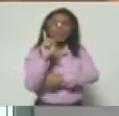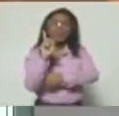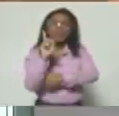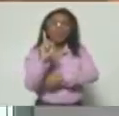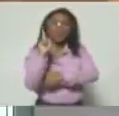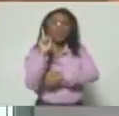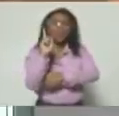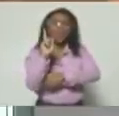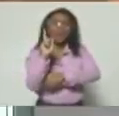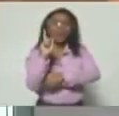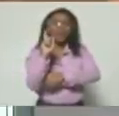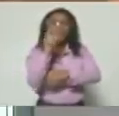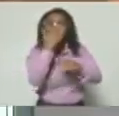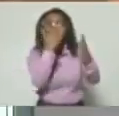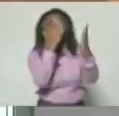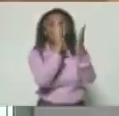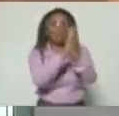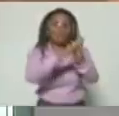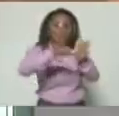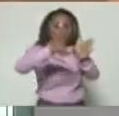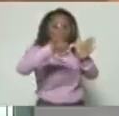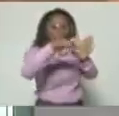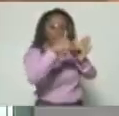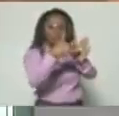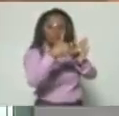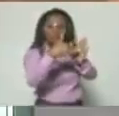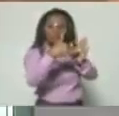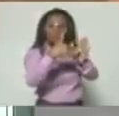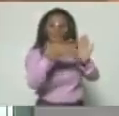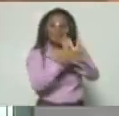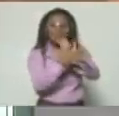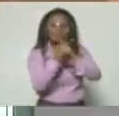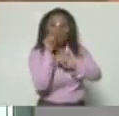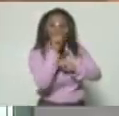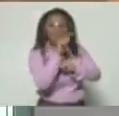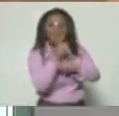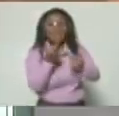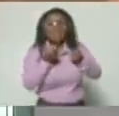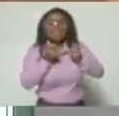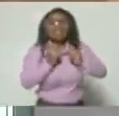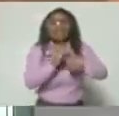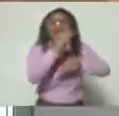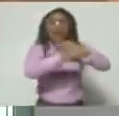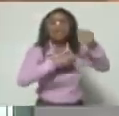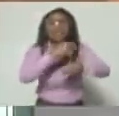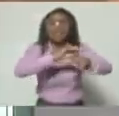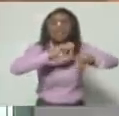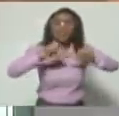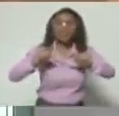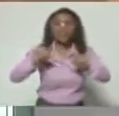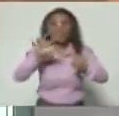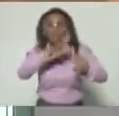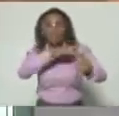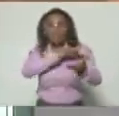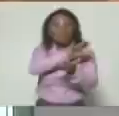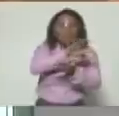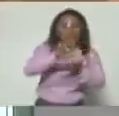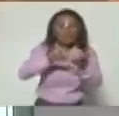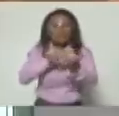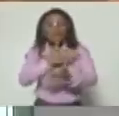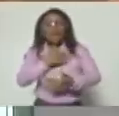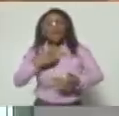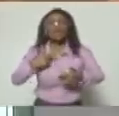una franja fronteriza. En la franja fronteriza se ha pretendido generar un territorio difuso,